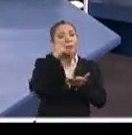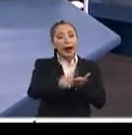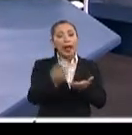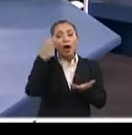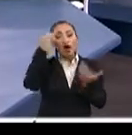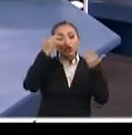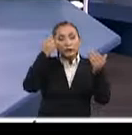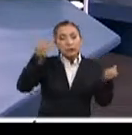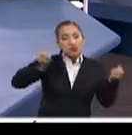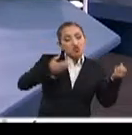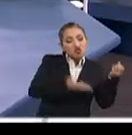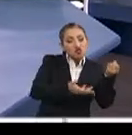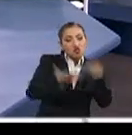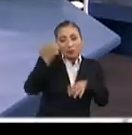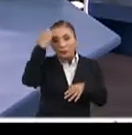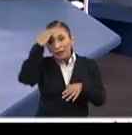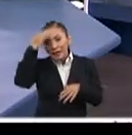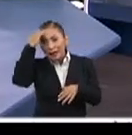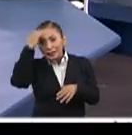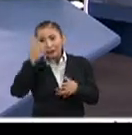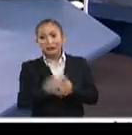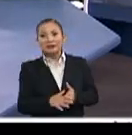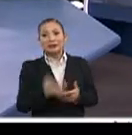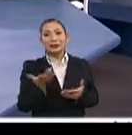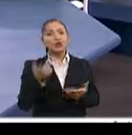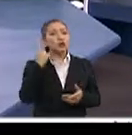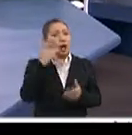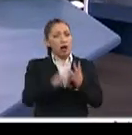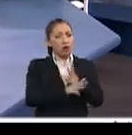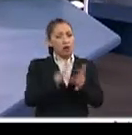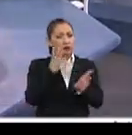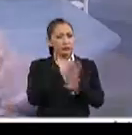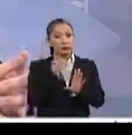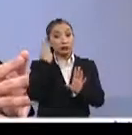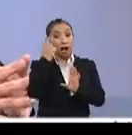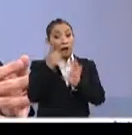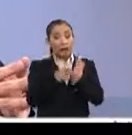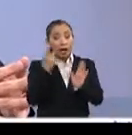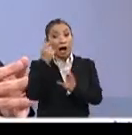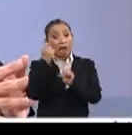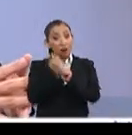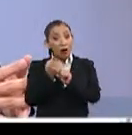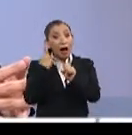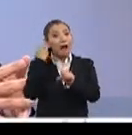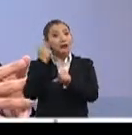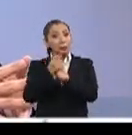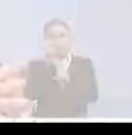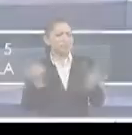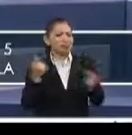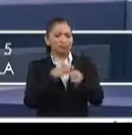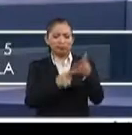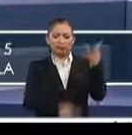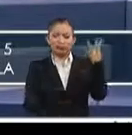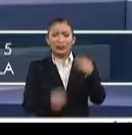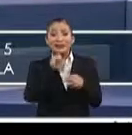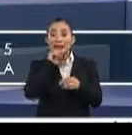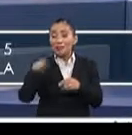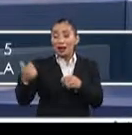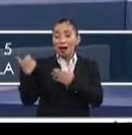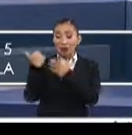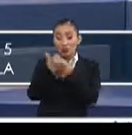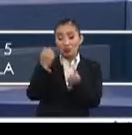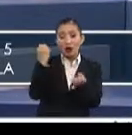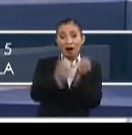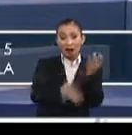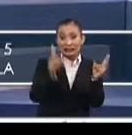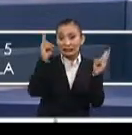transferencia de conocimiento, experiencias y algo que se da una vez al año solamente, que es muy complicado. Además, pues la